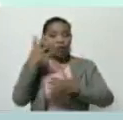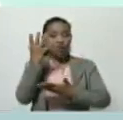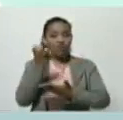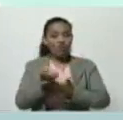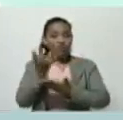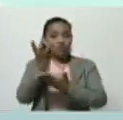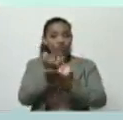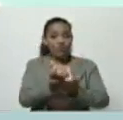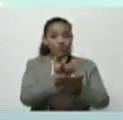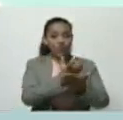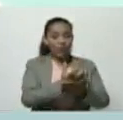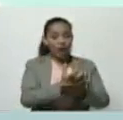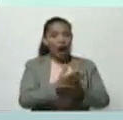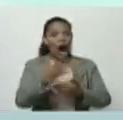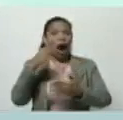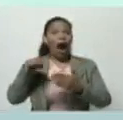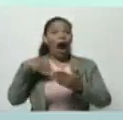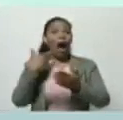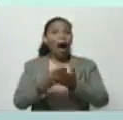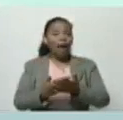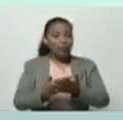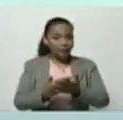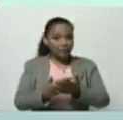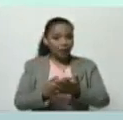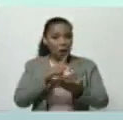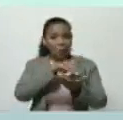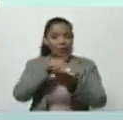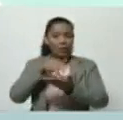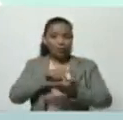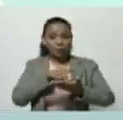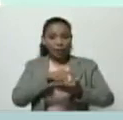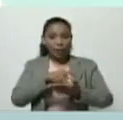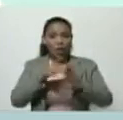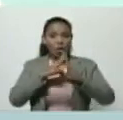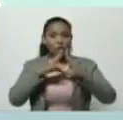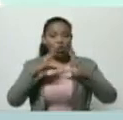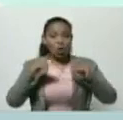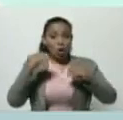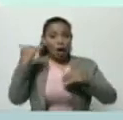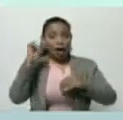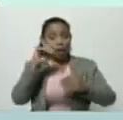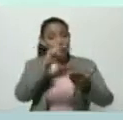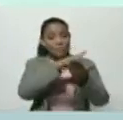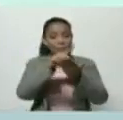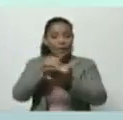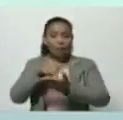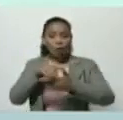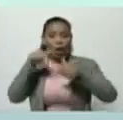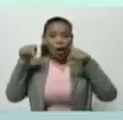descargar hasta los participantes, que todos los que han estado participando